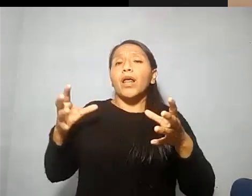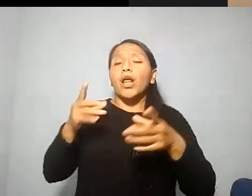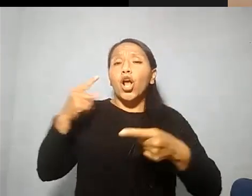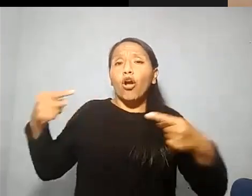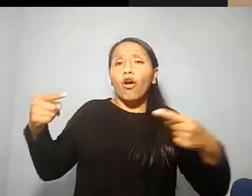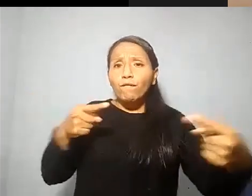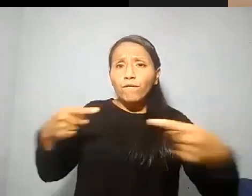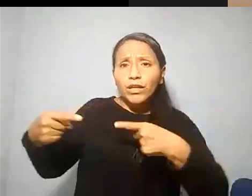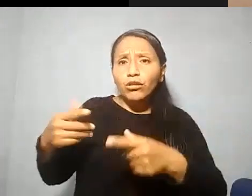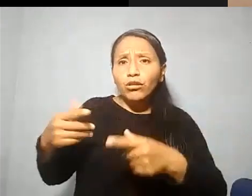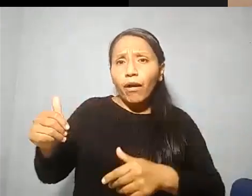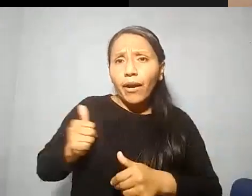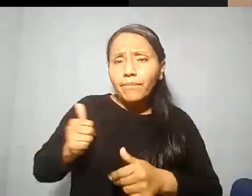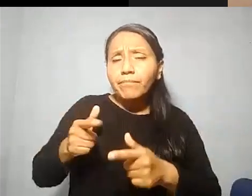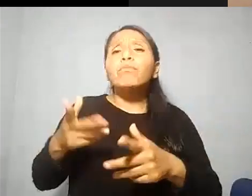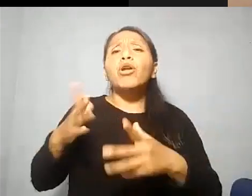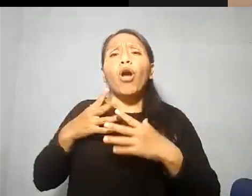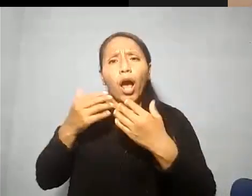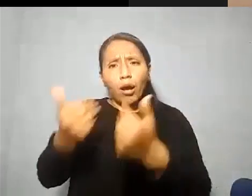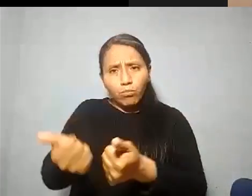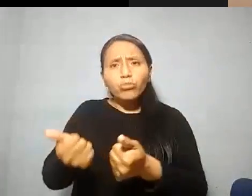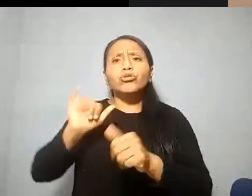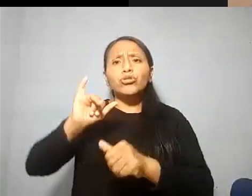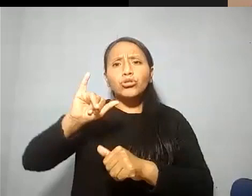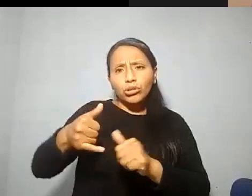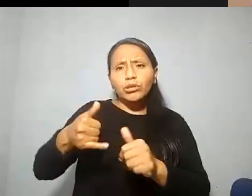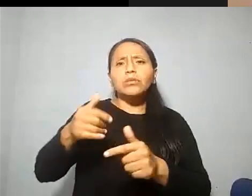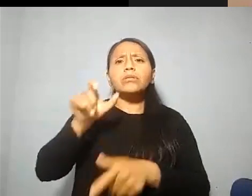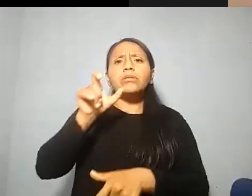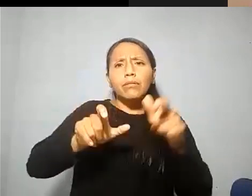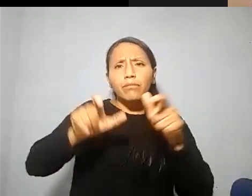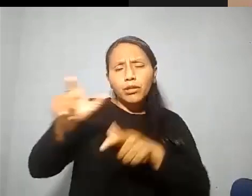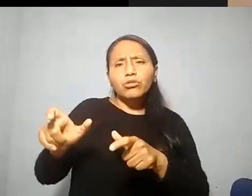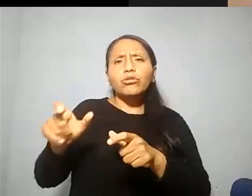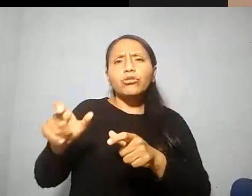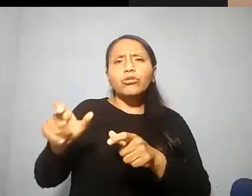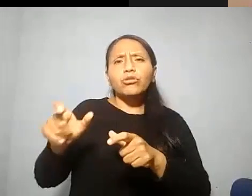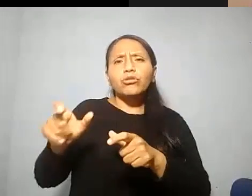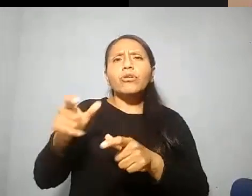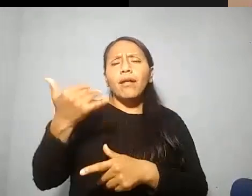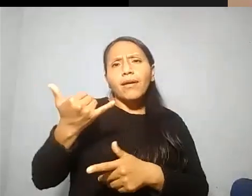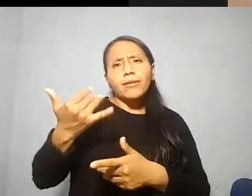pero apoyo, digamos, los procesos de víctimas en nuestro país.